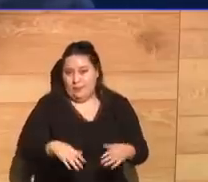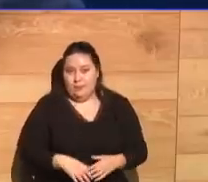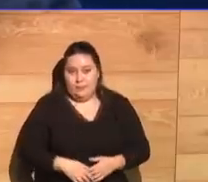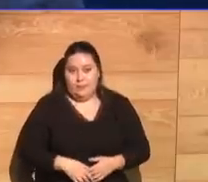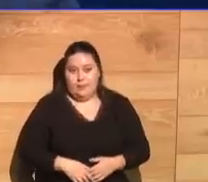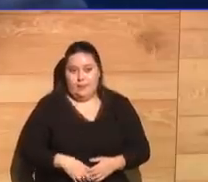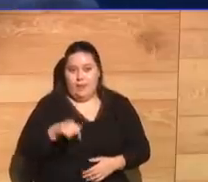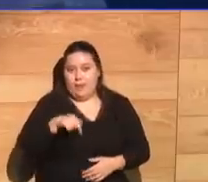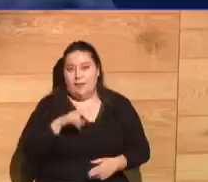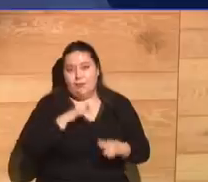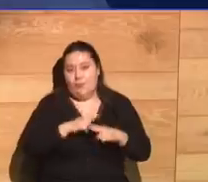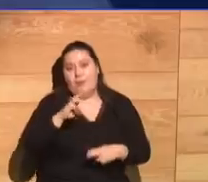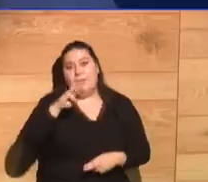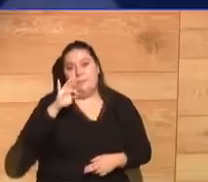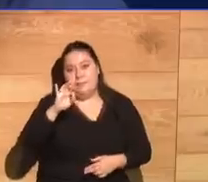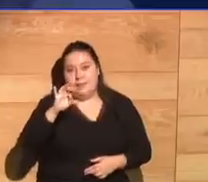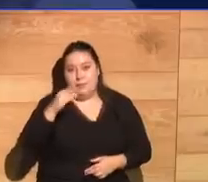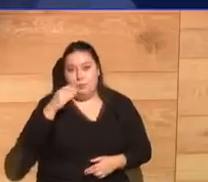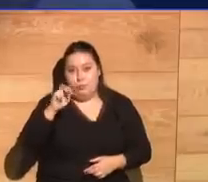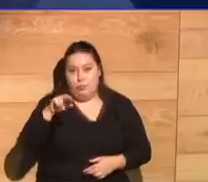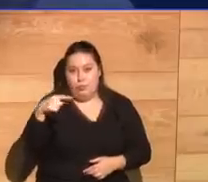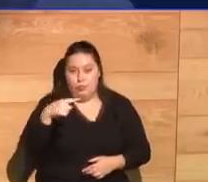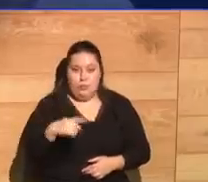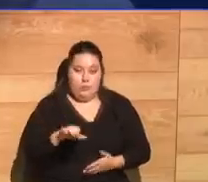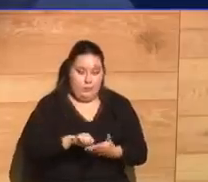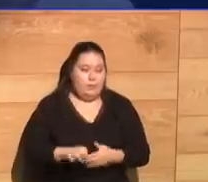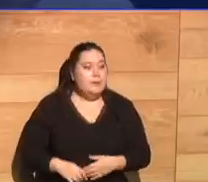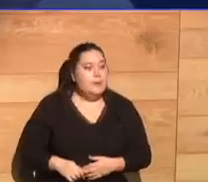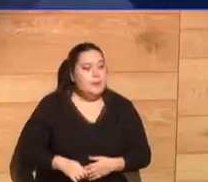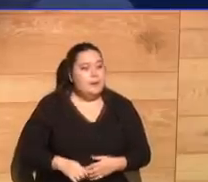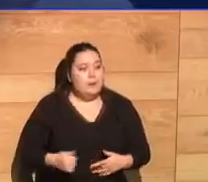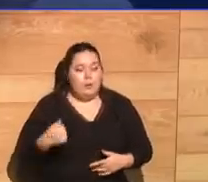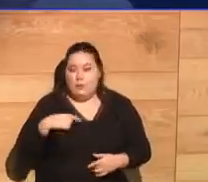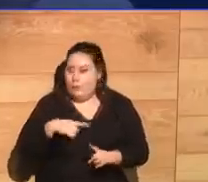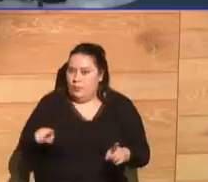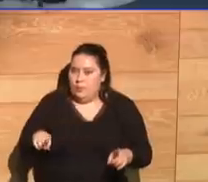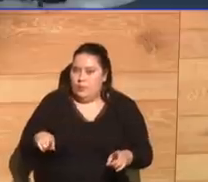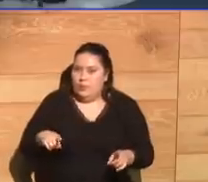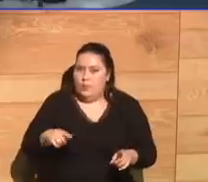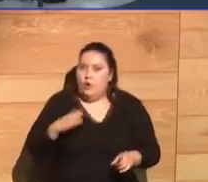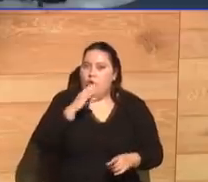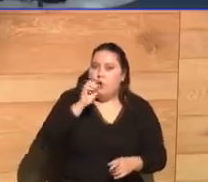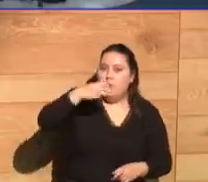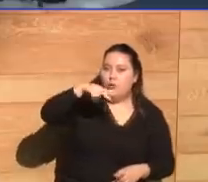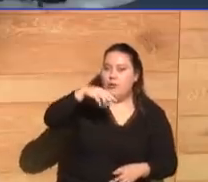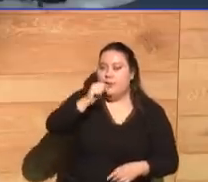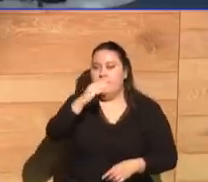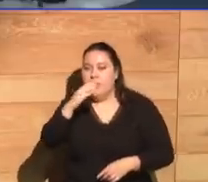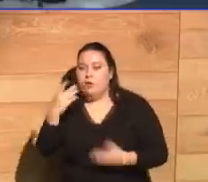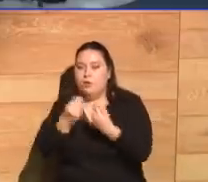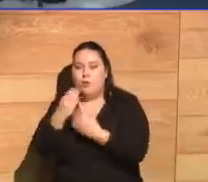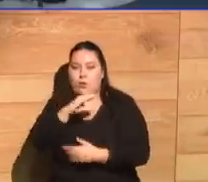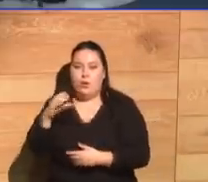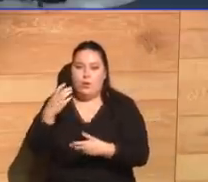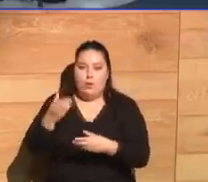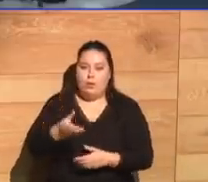Aquí se dice ponme un Pittsburgh. Ya no lo sabía. Aquello ha cambiado. Yo tampoco. Coñac con Coca-Cola. Sí, sí. Y entonces Siguel, a